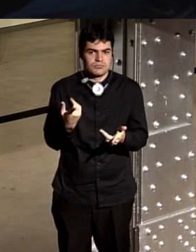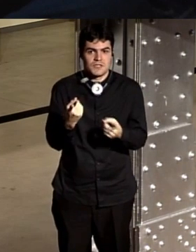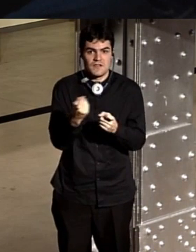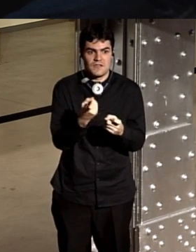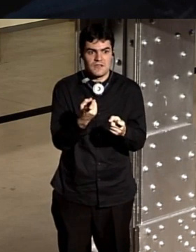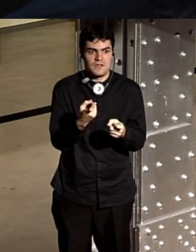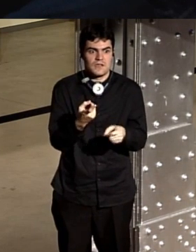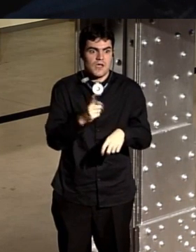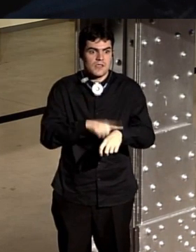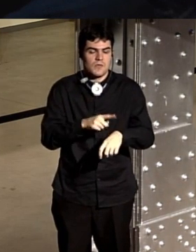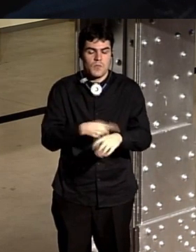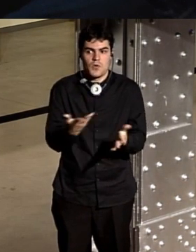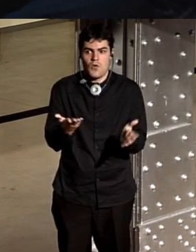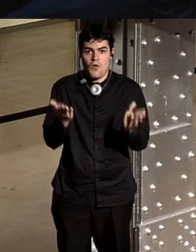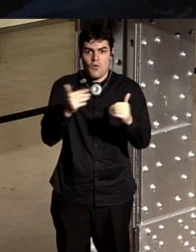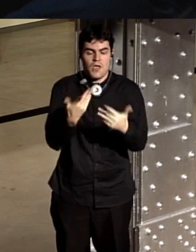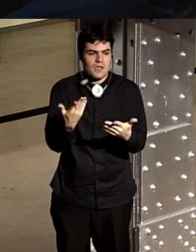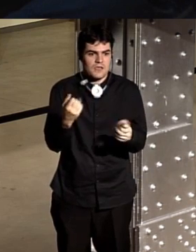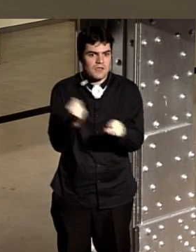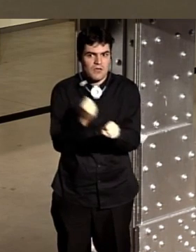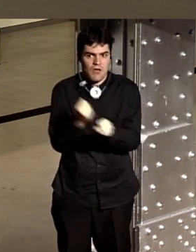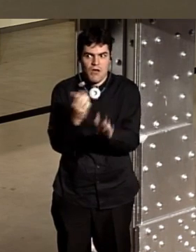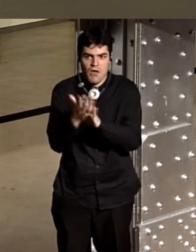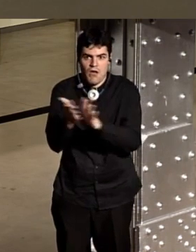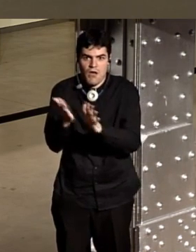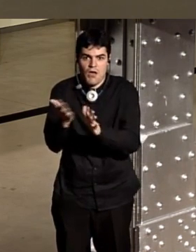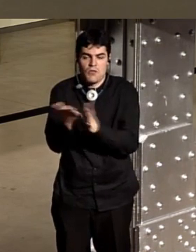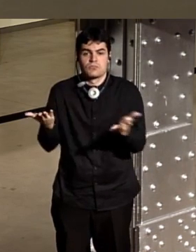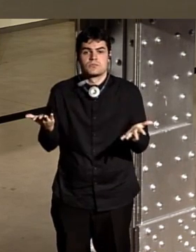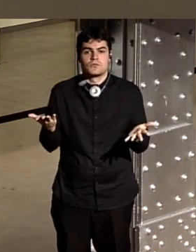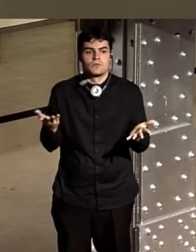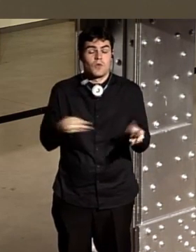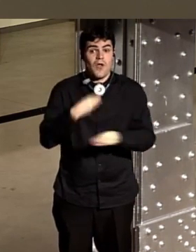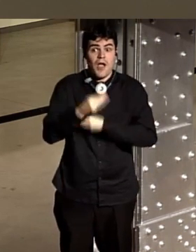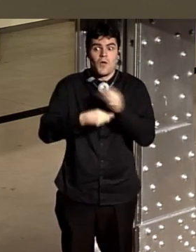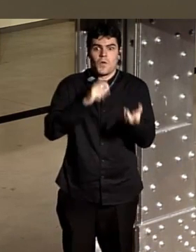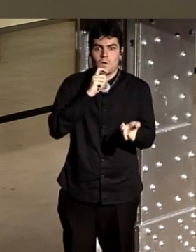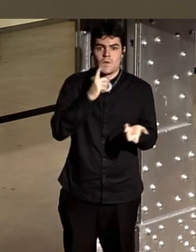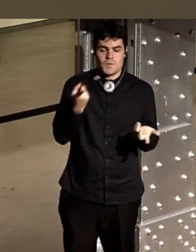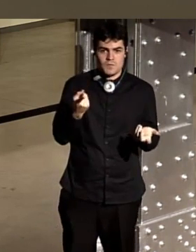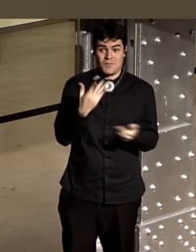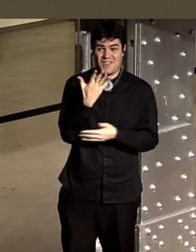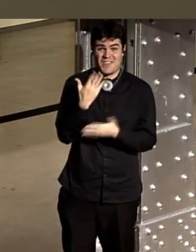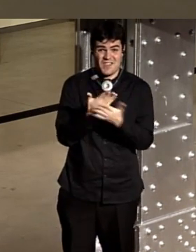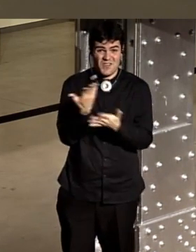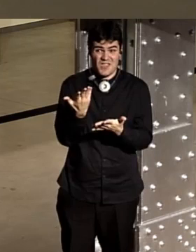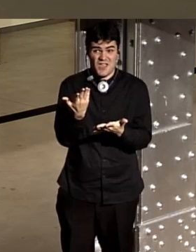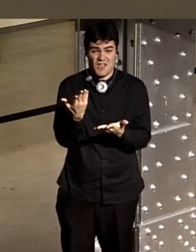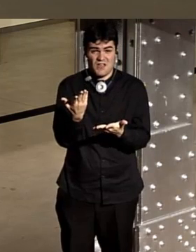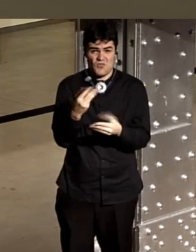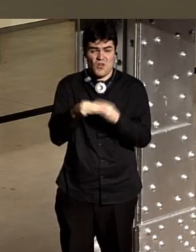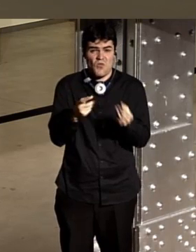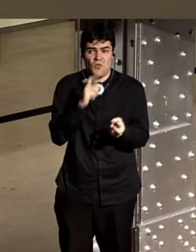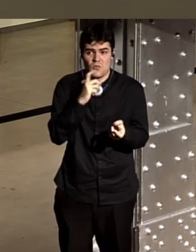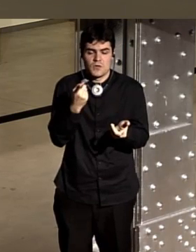pues trabaja Sí. a toda máquina? ¿Cómo hago un reportaje en Sí, 5 días así? No,